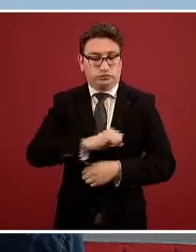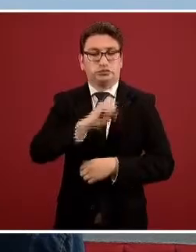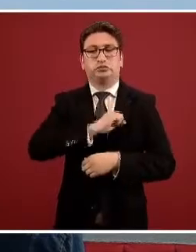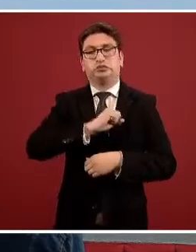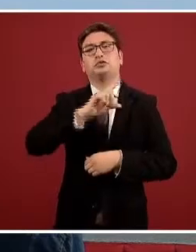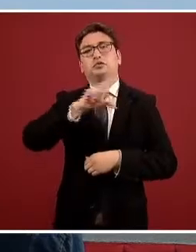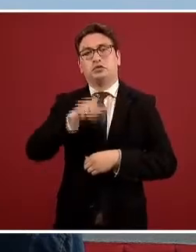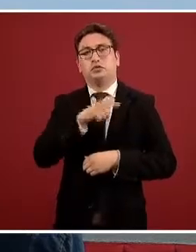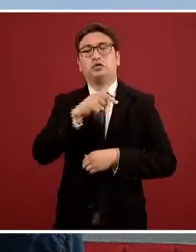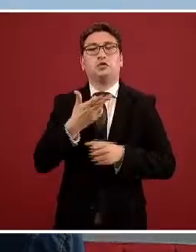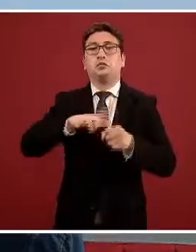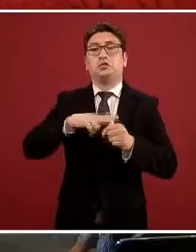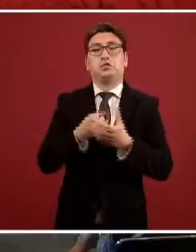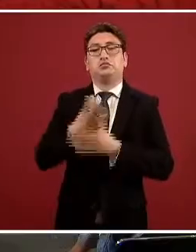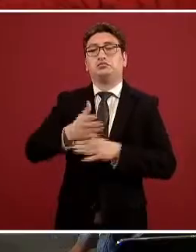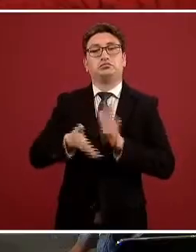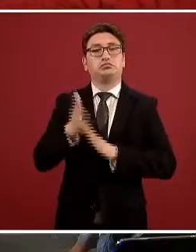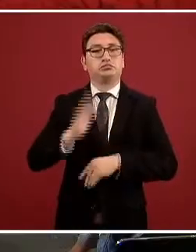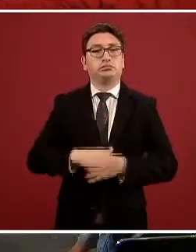alta. La siguiente.